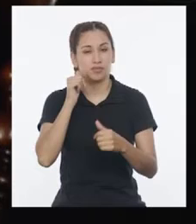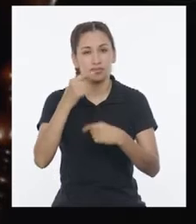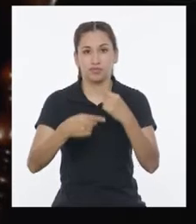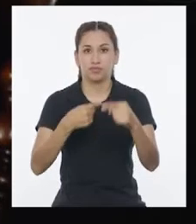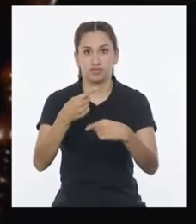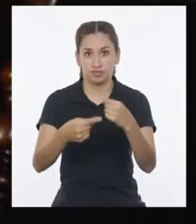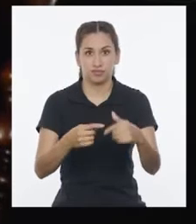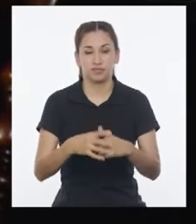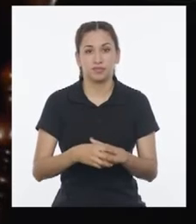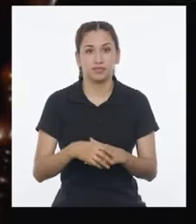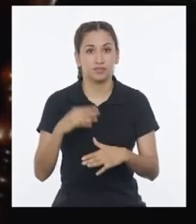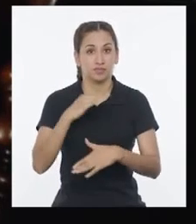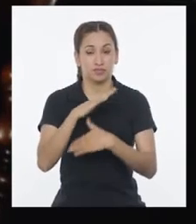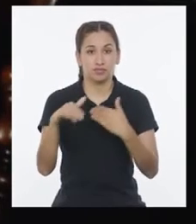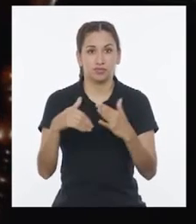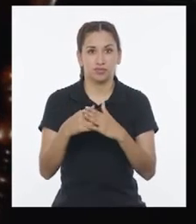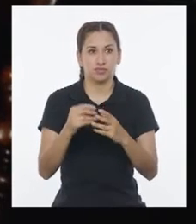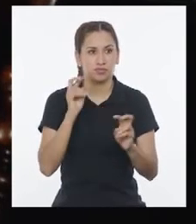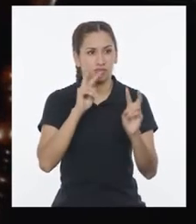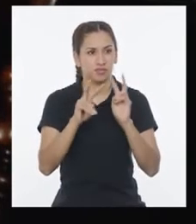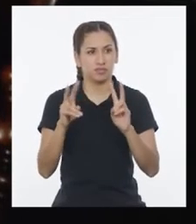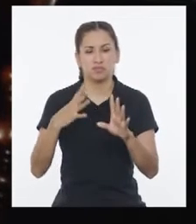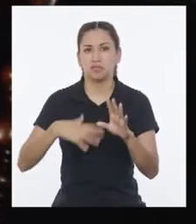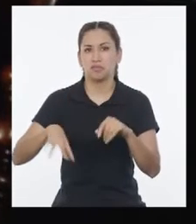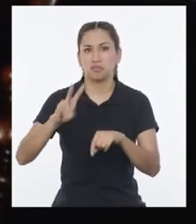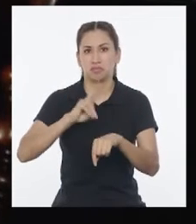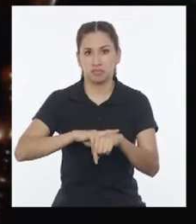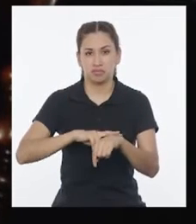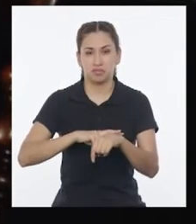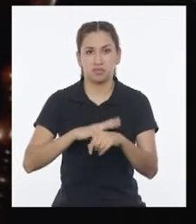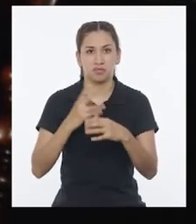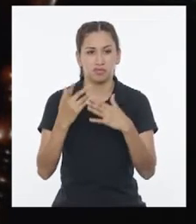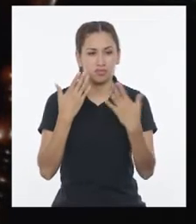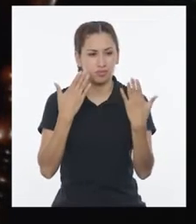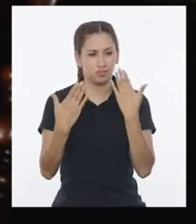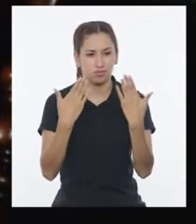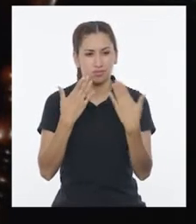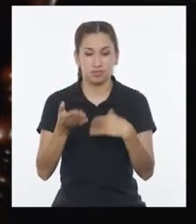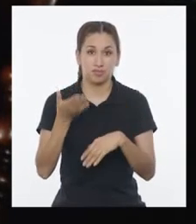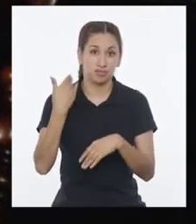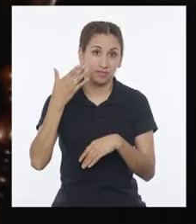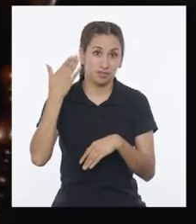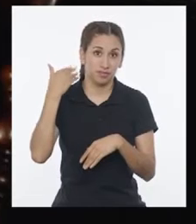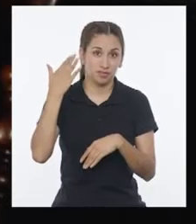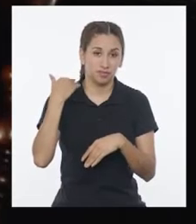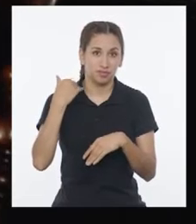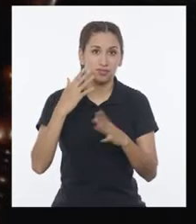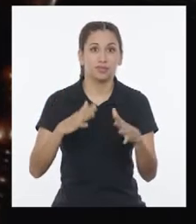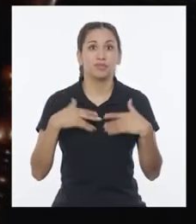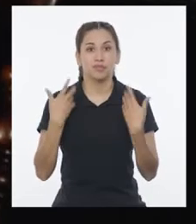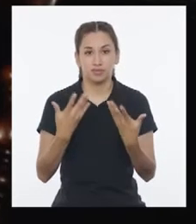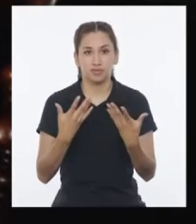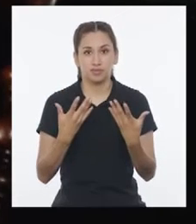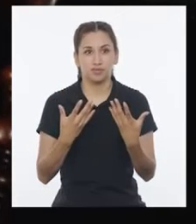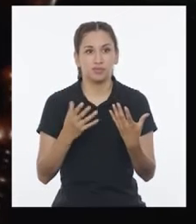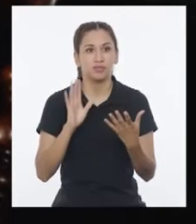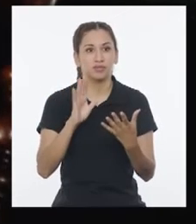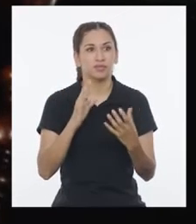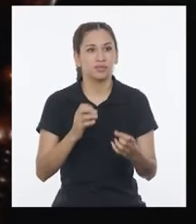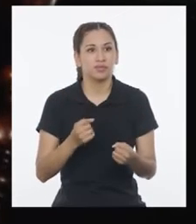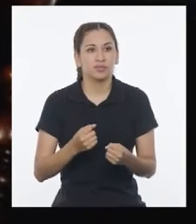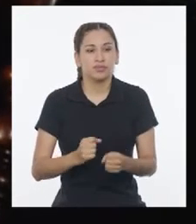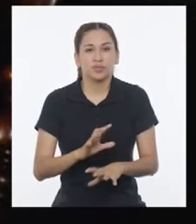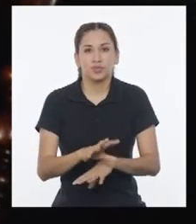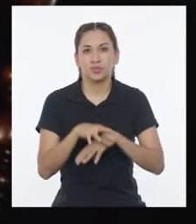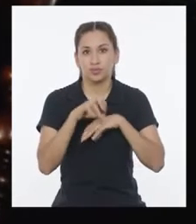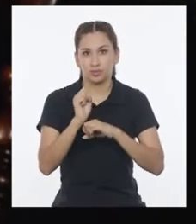aporta cada día. Todo les parece natural. Si la comparasen con el pasado, apreciarían mejor